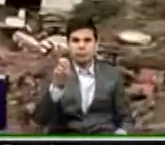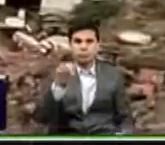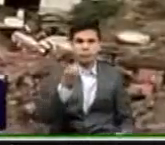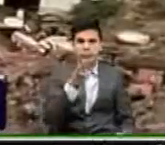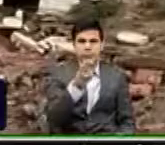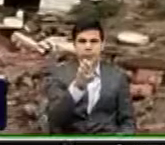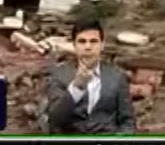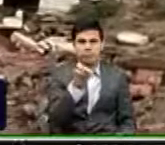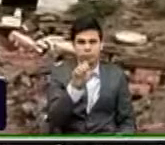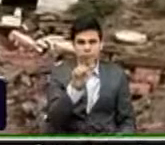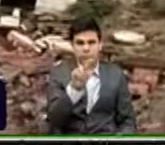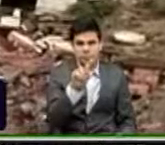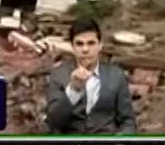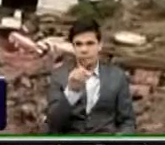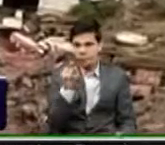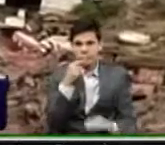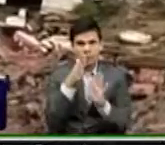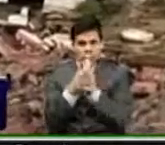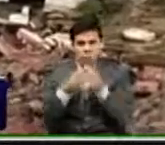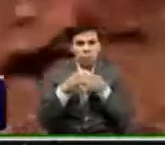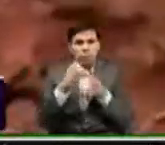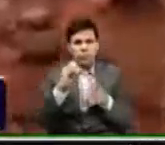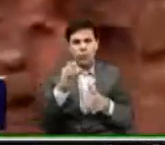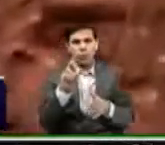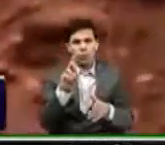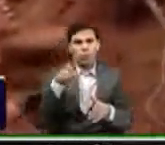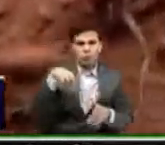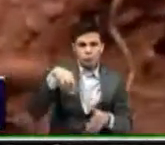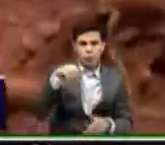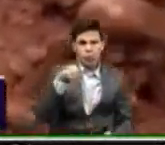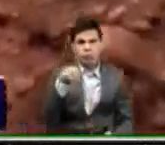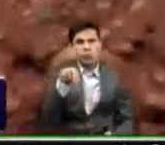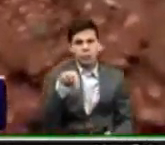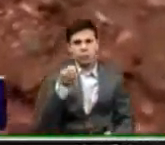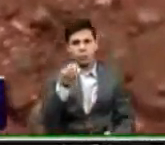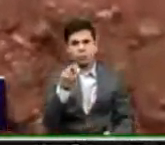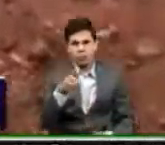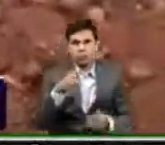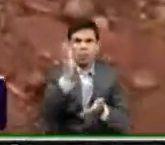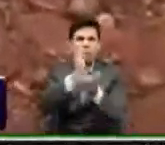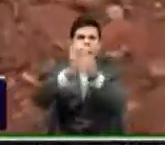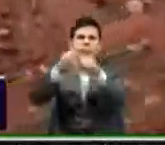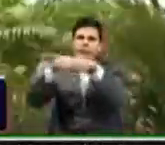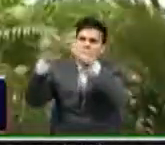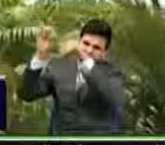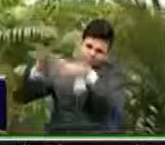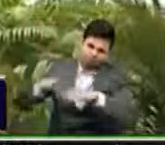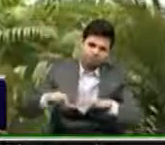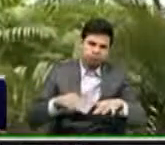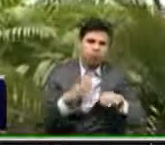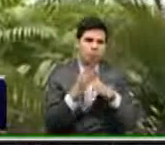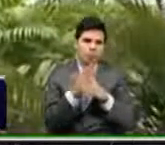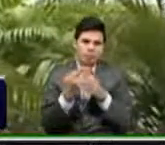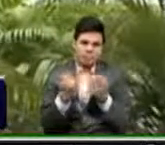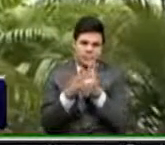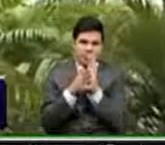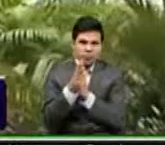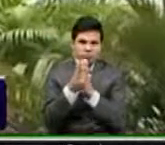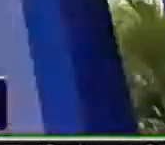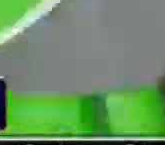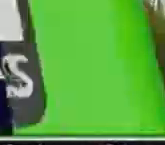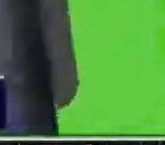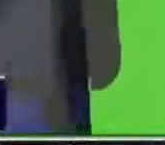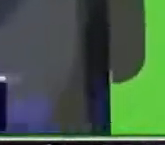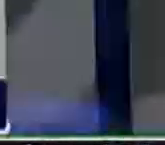peligro al que se refiere corponor el peligro inminente y que ha causado varios deslizamientos en este sector pues está la información que se registra hasta el